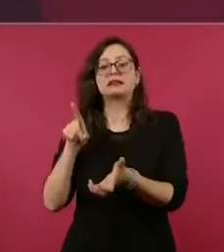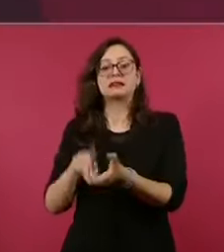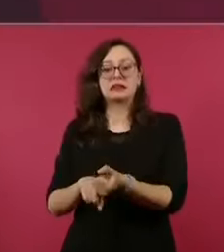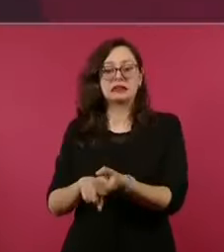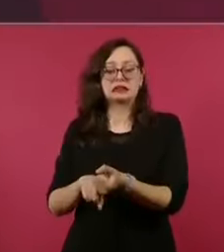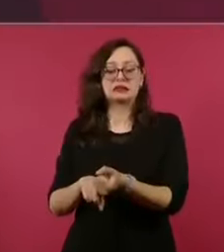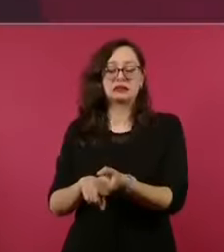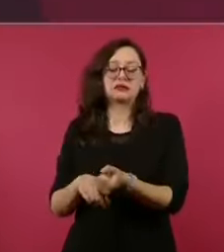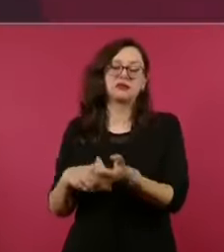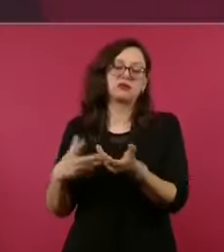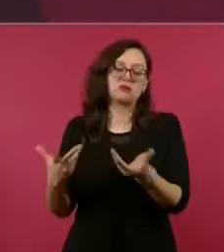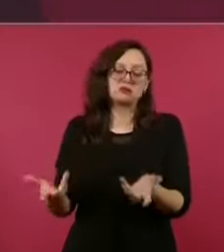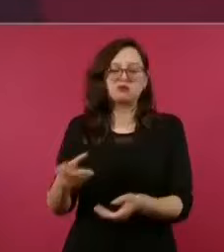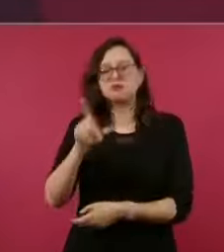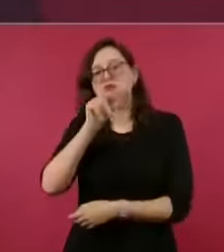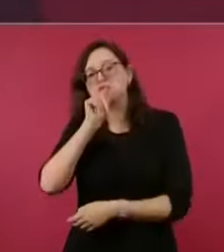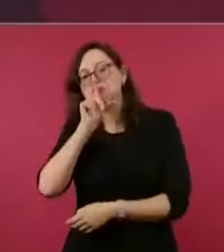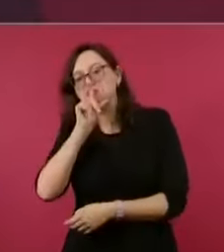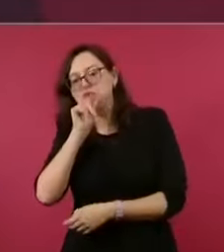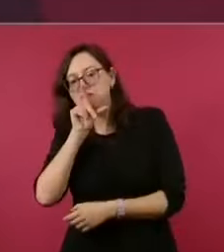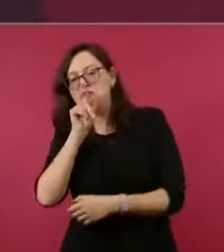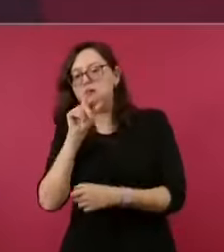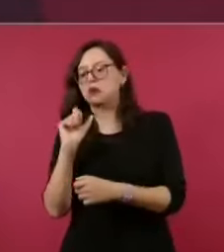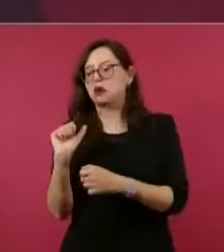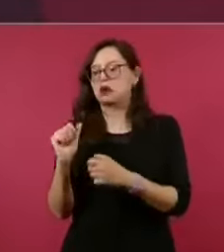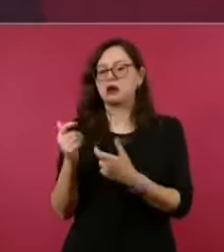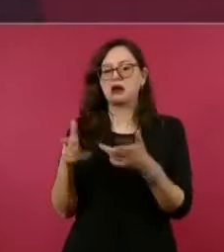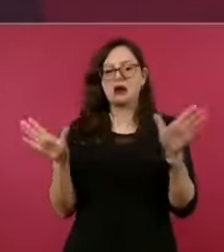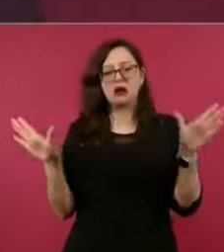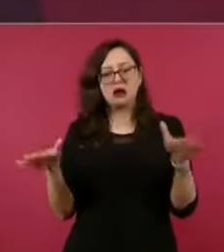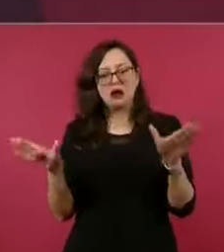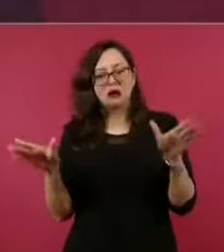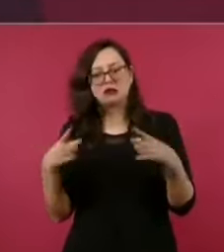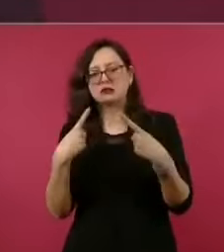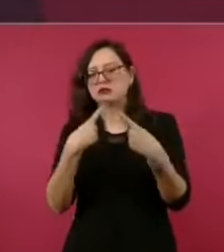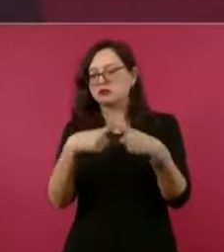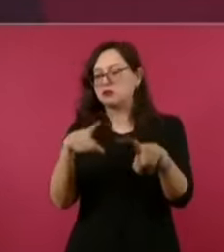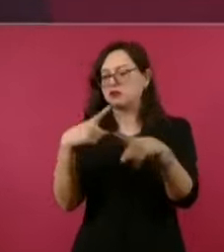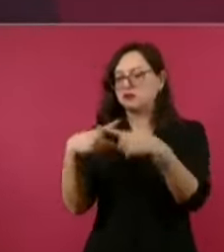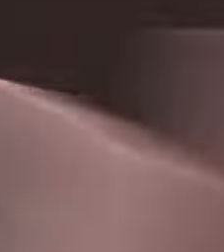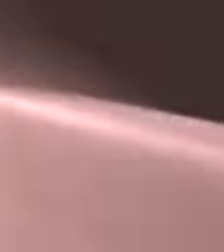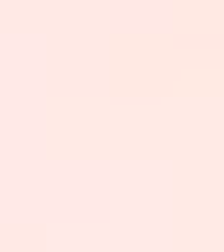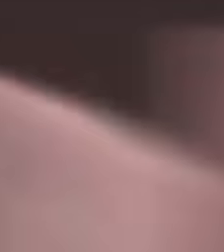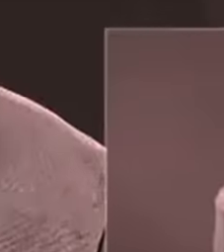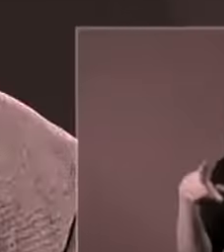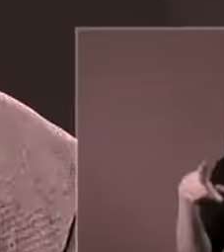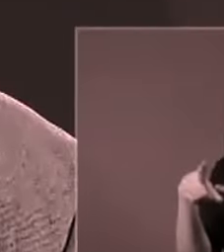atienden aves y que trabajan en ellas. Este paciente no tenía nada de esto.